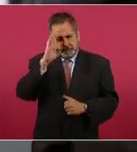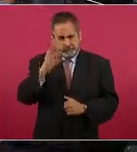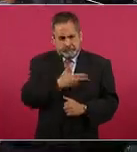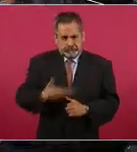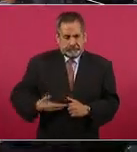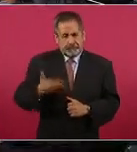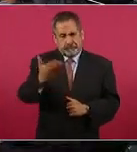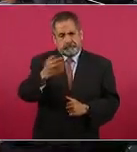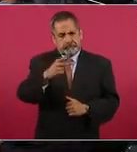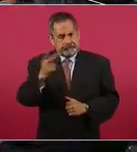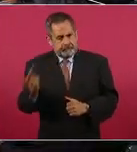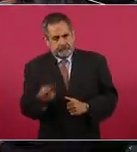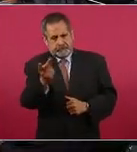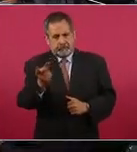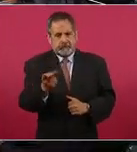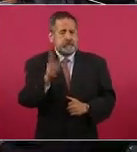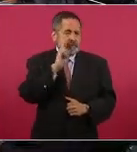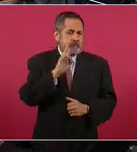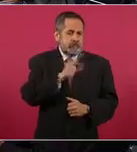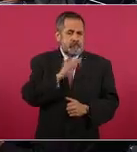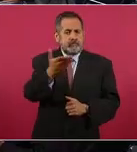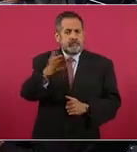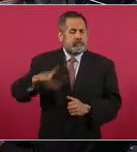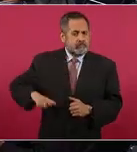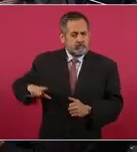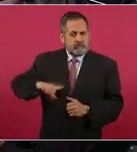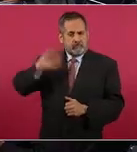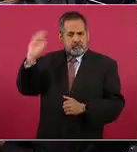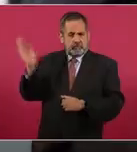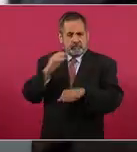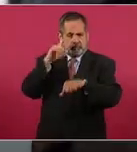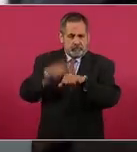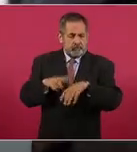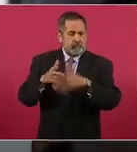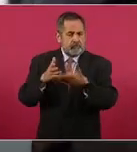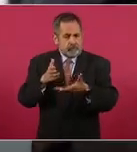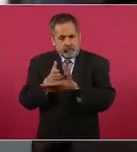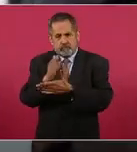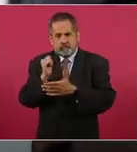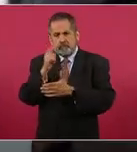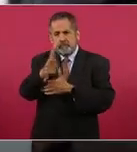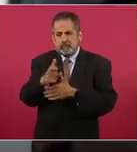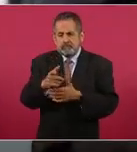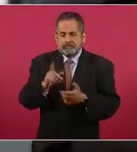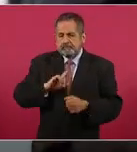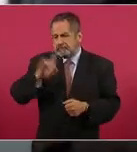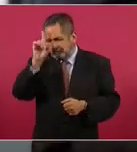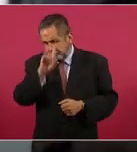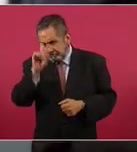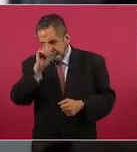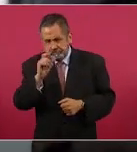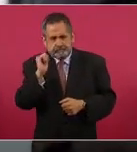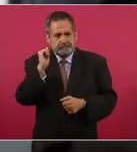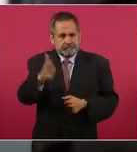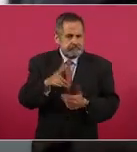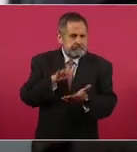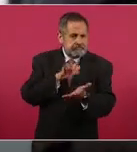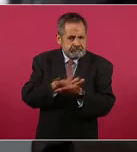presidente, la pregunta es, ¿puede su gobierno federal intervenir, sugerir,